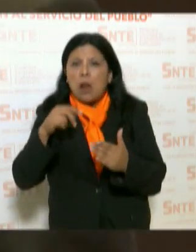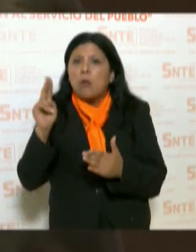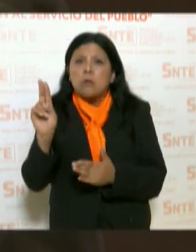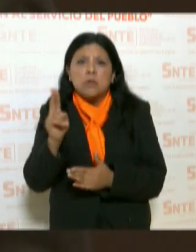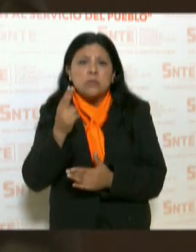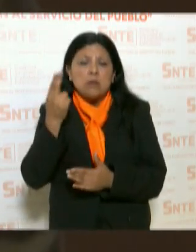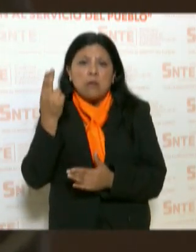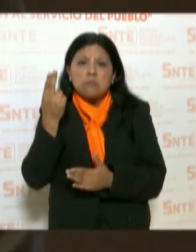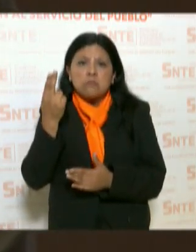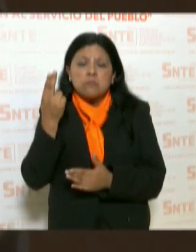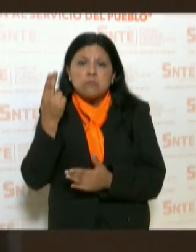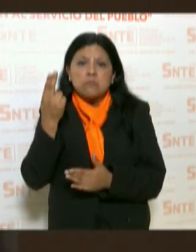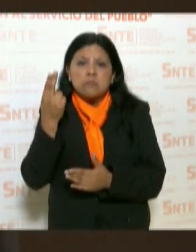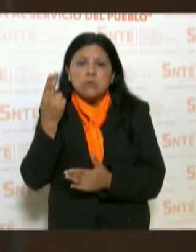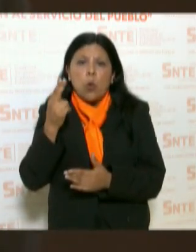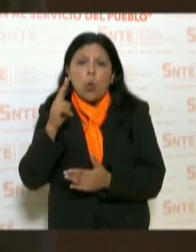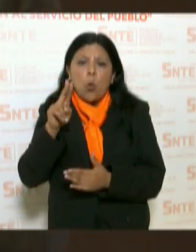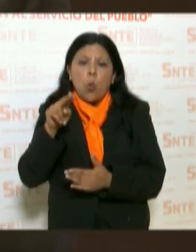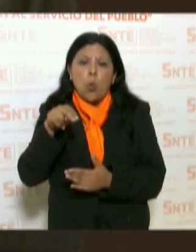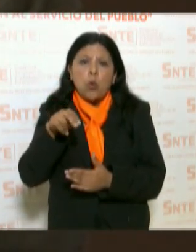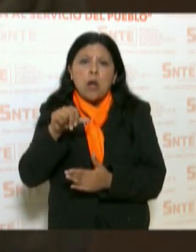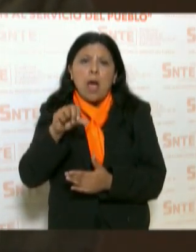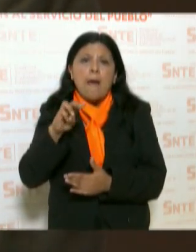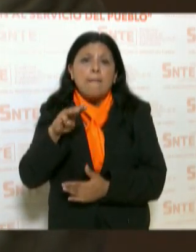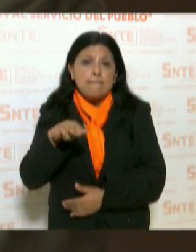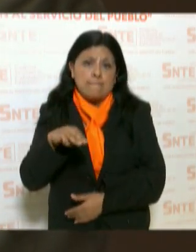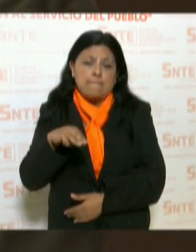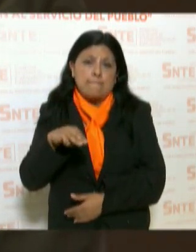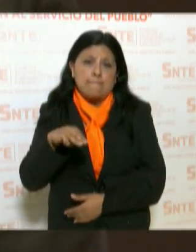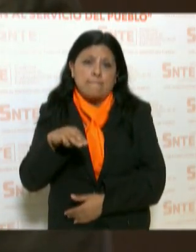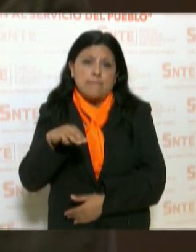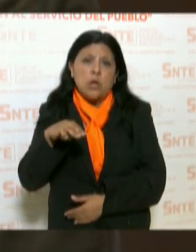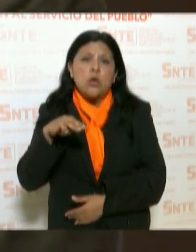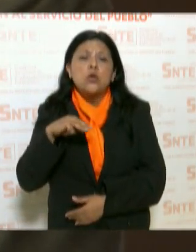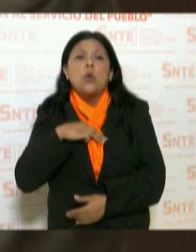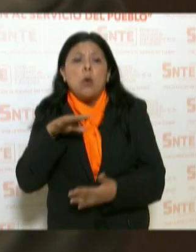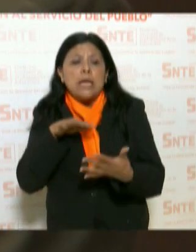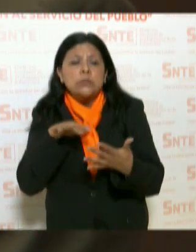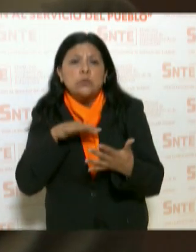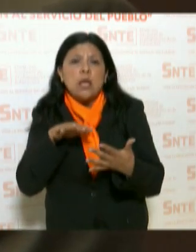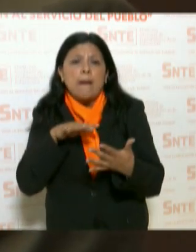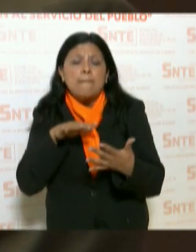Nacional Autónoma de México, en la UNAM, la carrera de Ciencia Política,